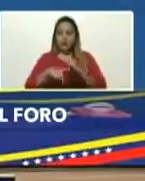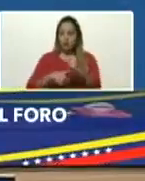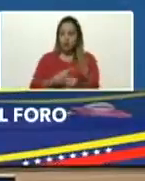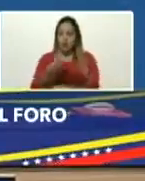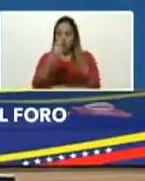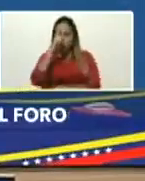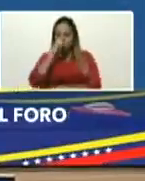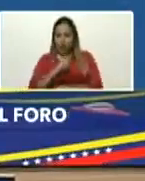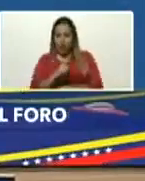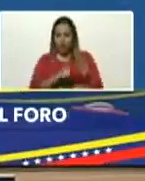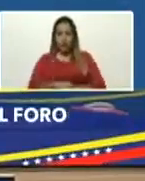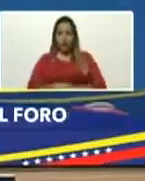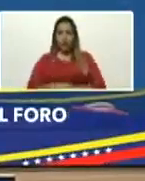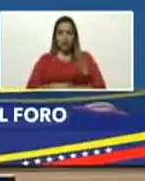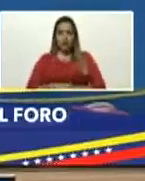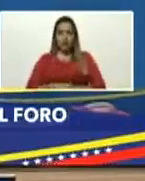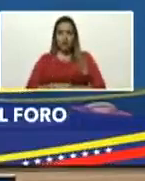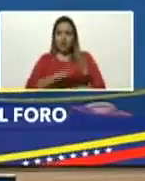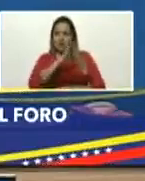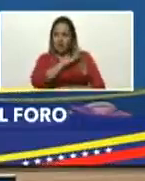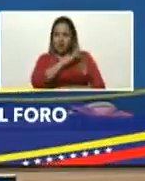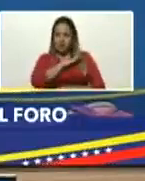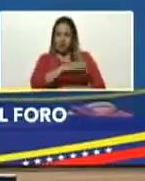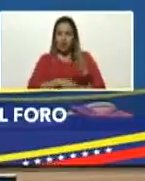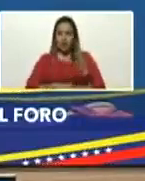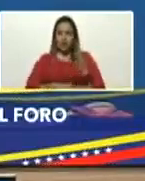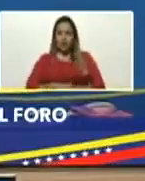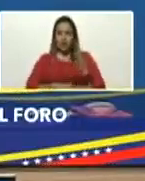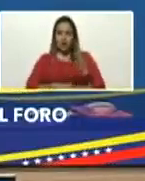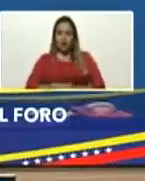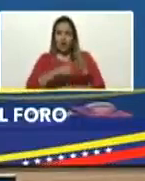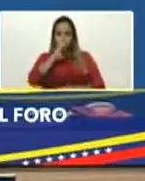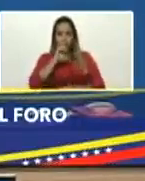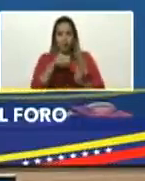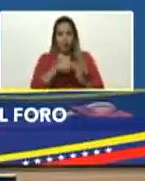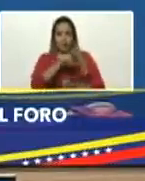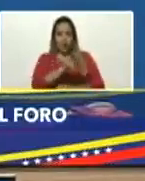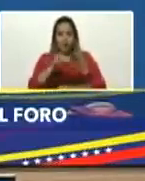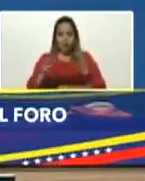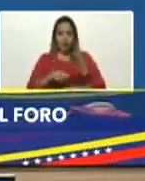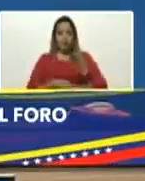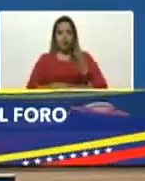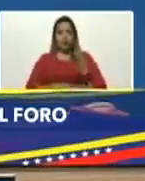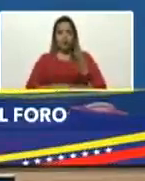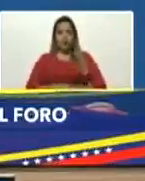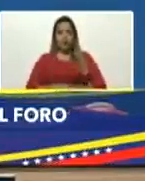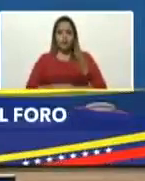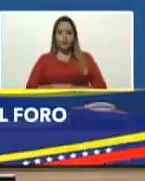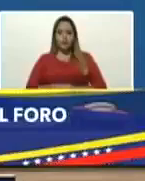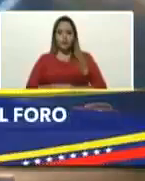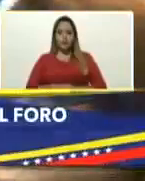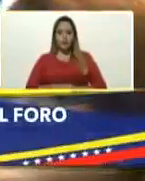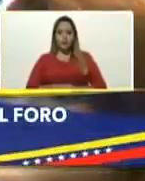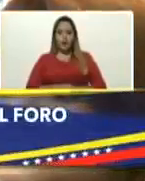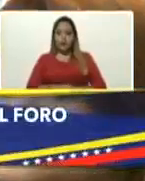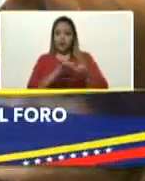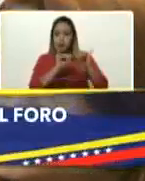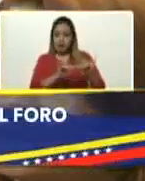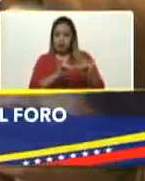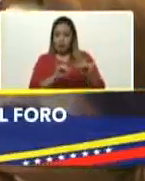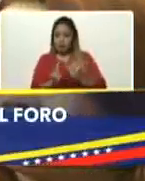y tanto que tuvimos el 2022. En ese momento, en